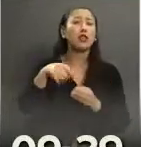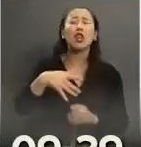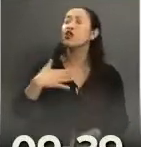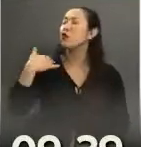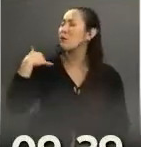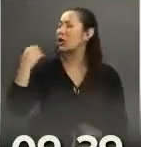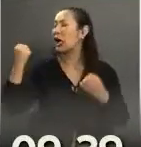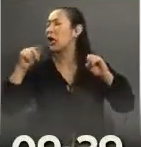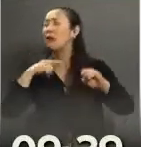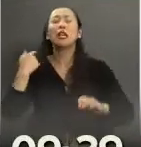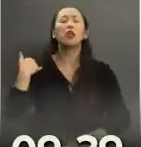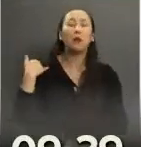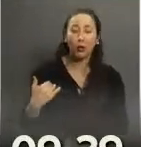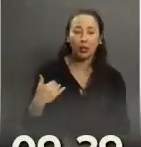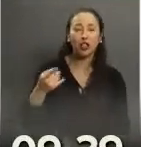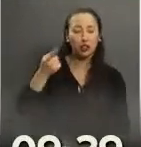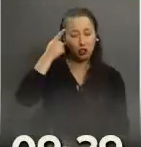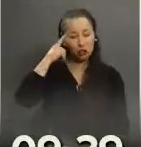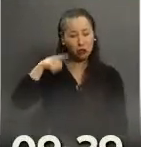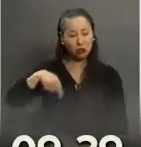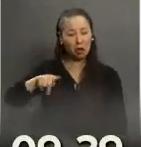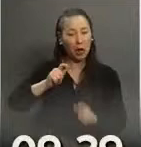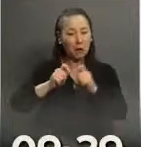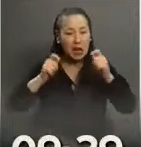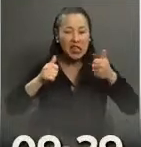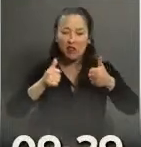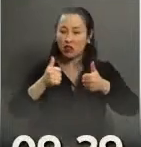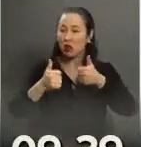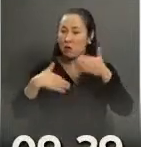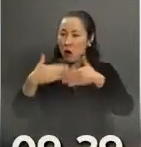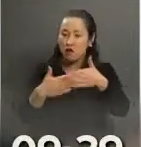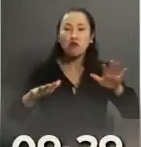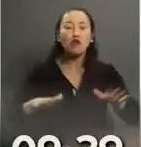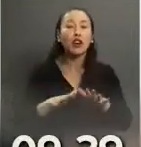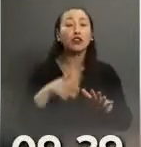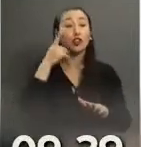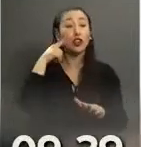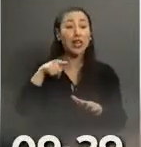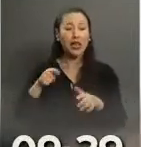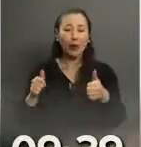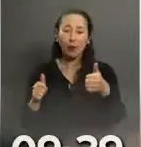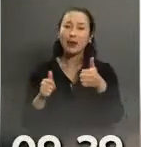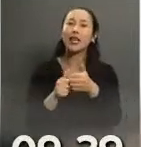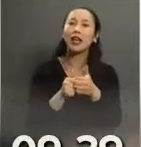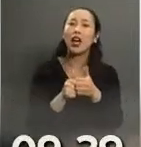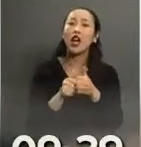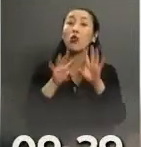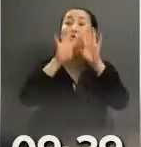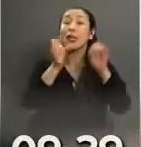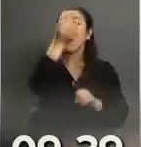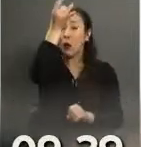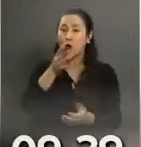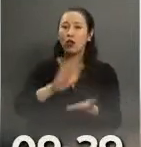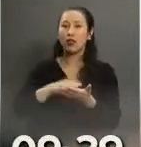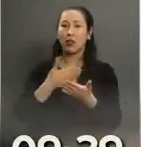corrido las barreras de lo posible, creo que hoy día estamos más cerca de tener un sistema único de salud, de recuperar nuestros recursos